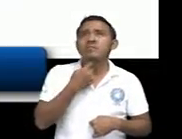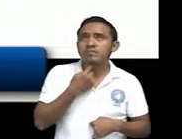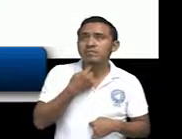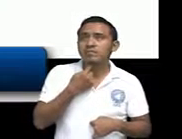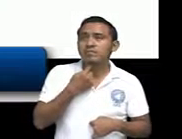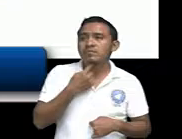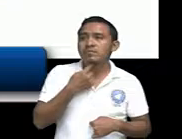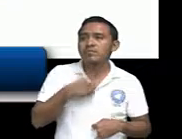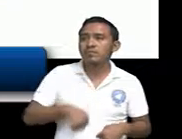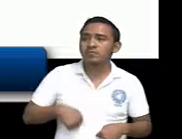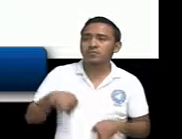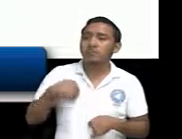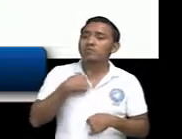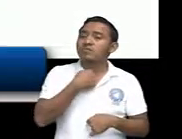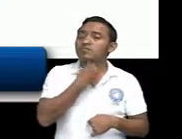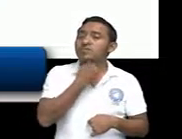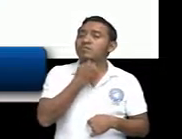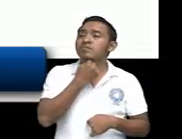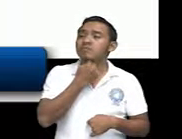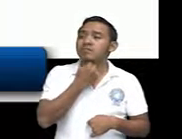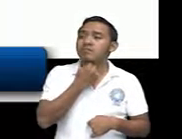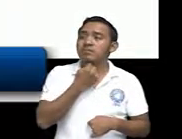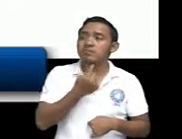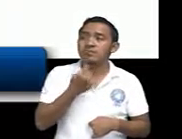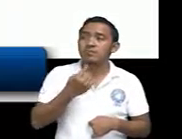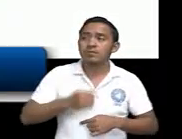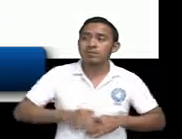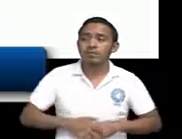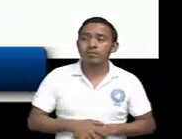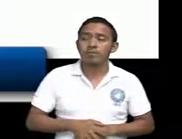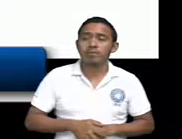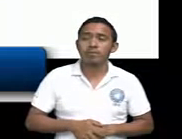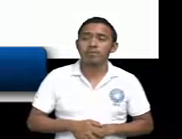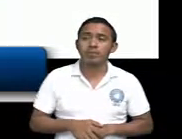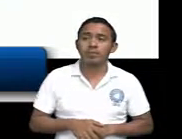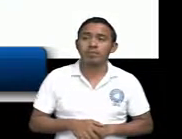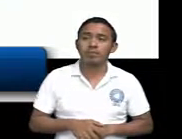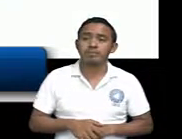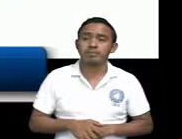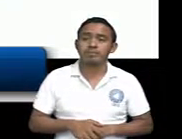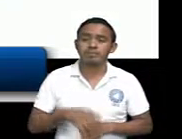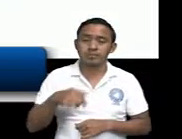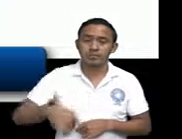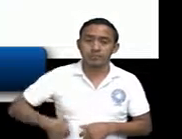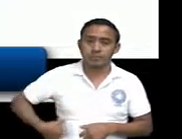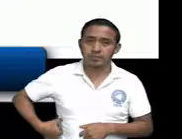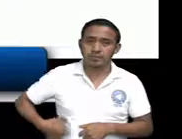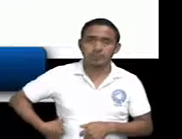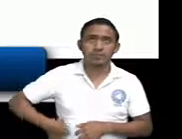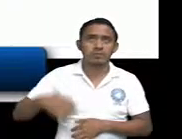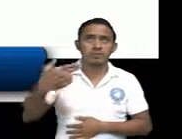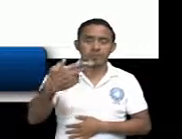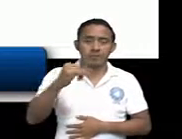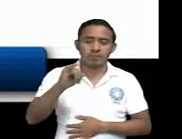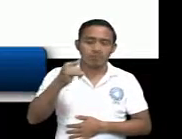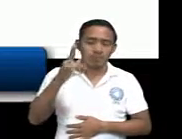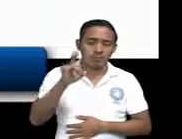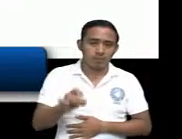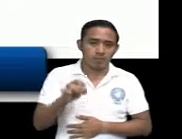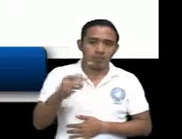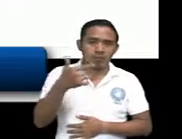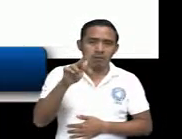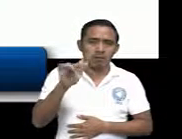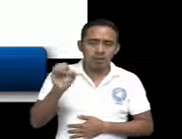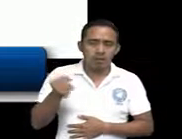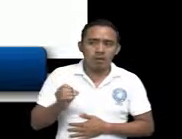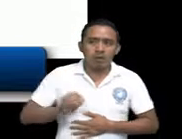reflujo que se presenta en este diagrama. Ya. Entonces, con lo del hígado graso, es cuando acumula mucha grasa el hígado, se vuelve un